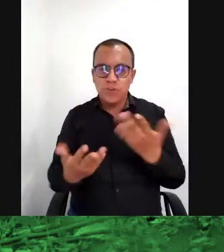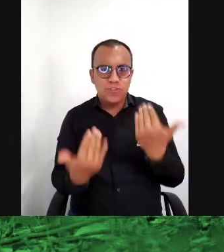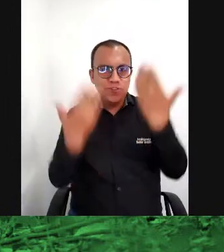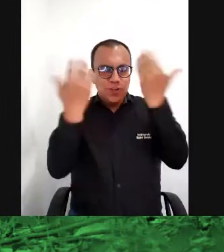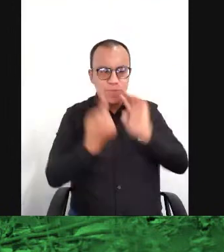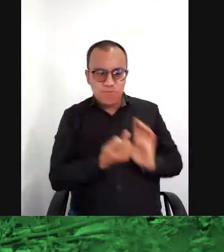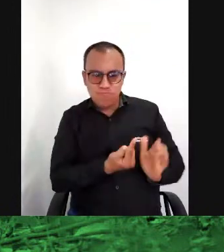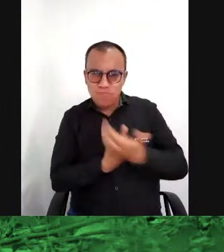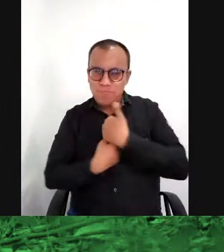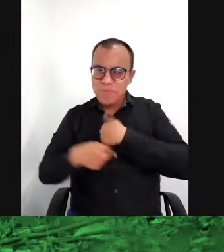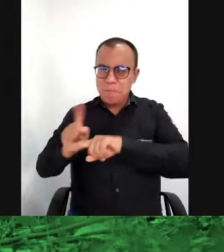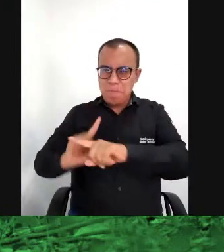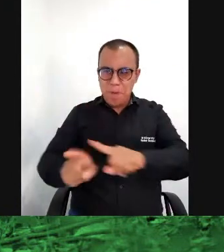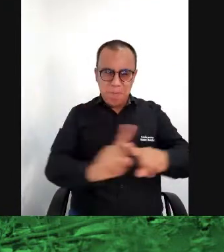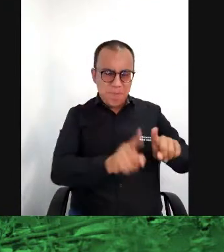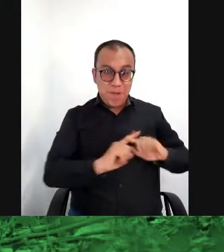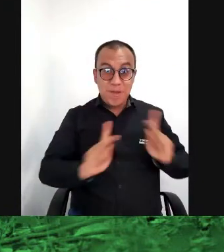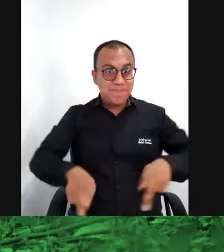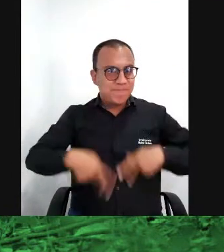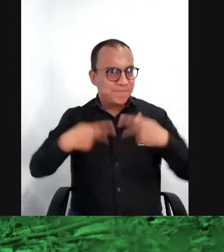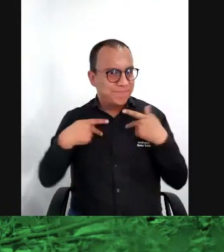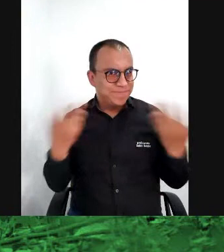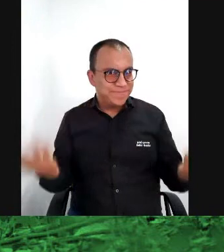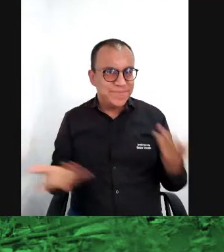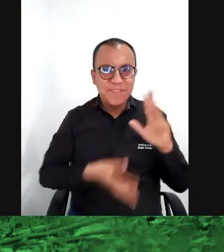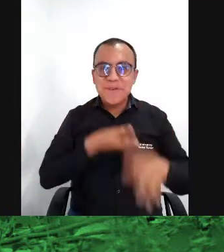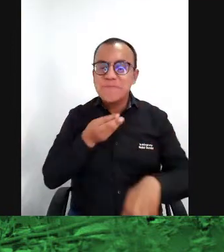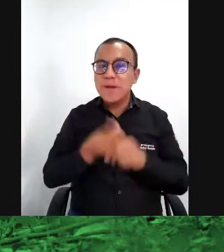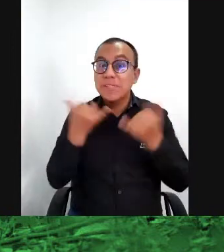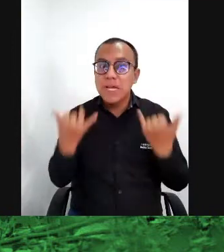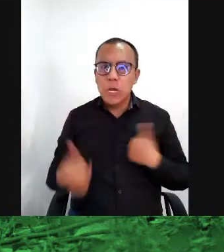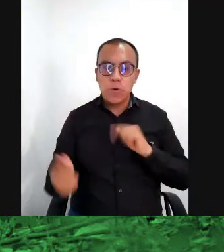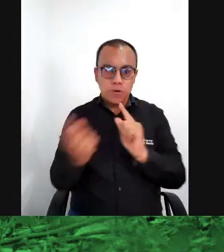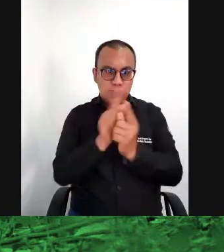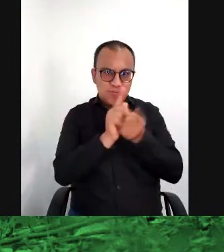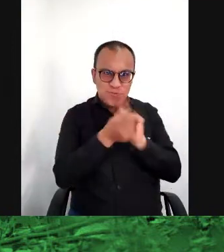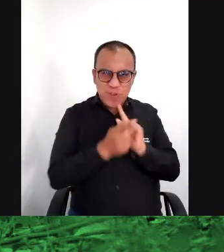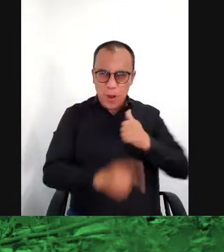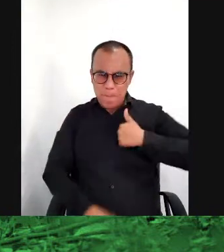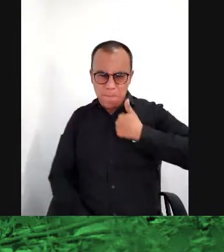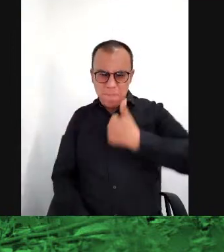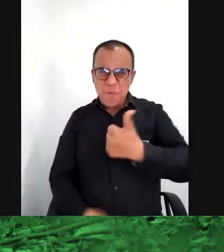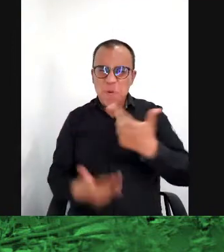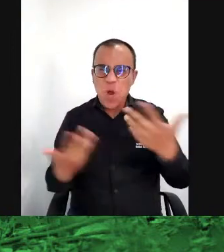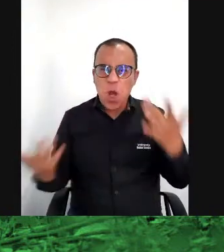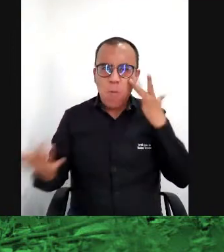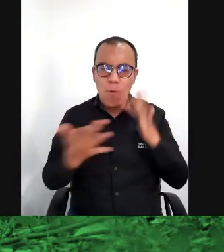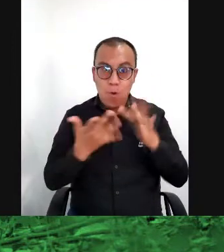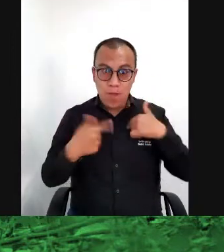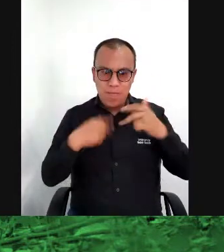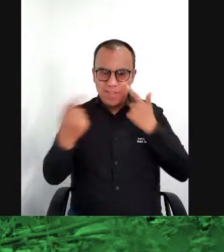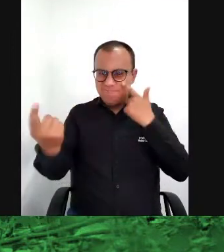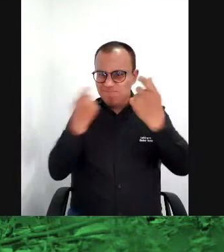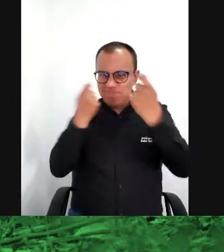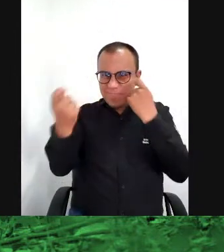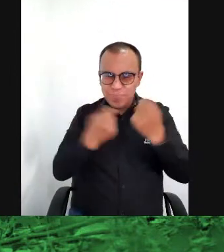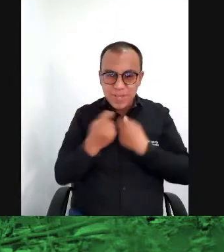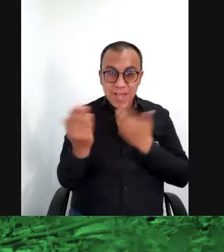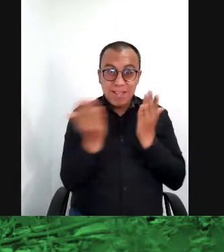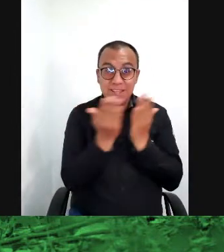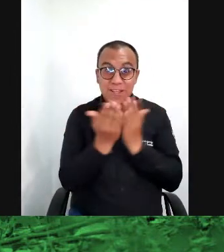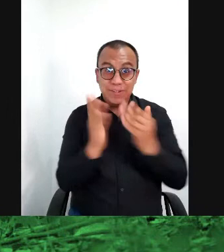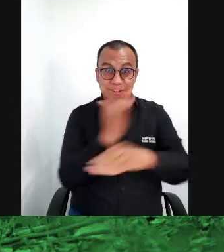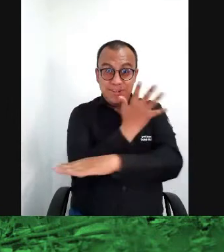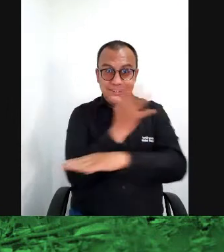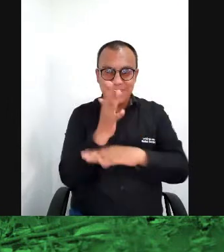protección de las diversas formas de vida. Quiero resaltar que los encuentros Todo Bien se encuentran bajo el marco de la línea estratégica de educación ambiental del